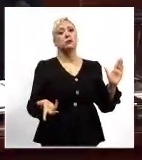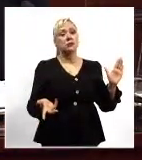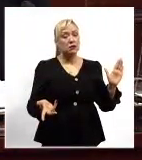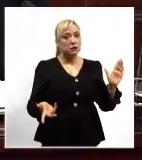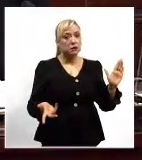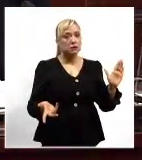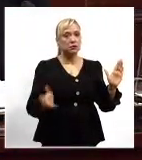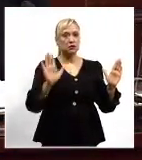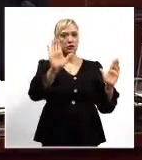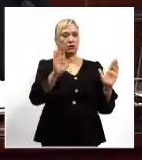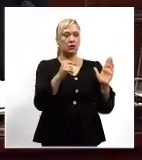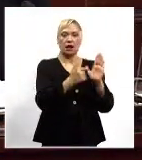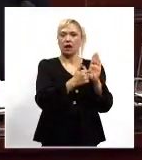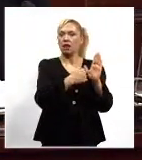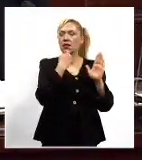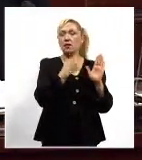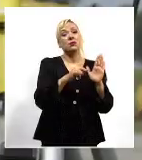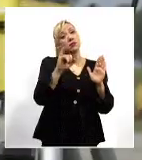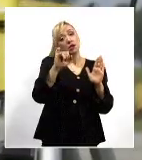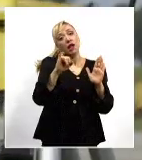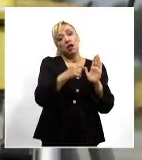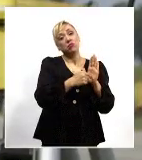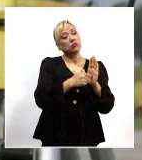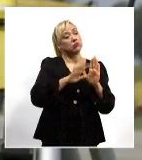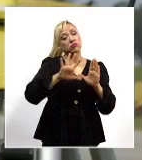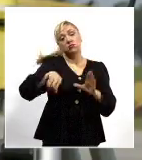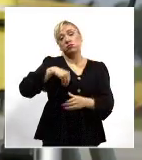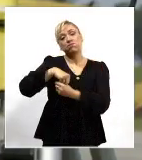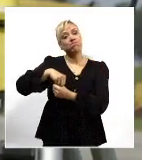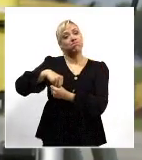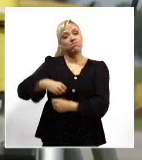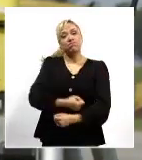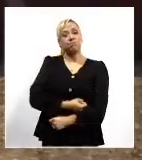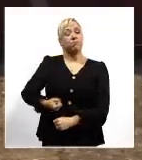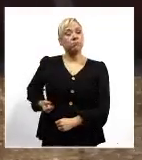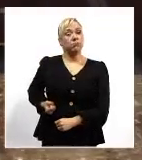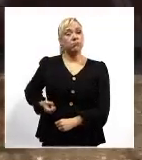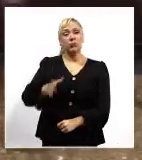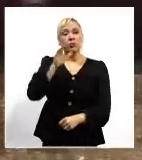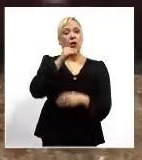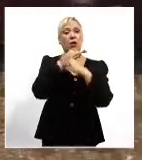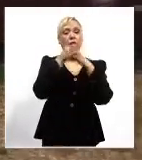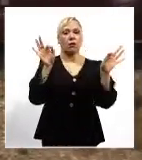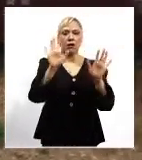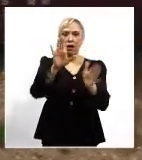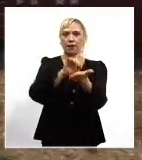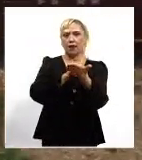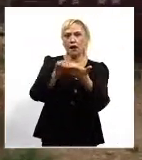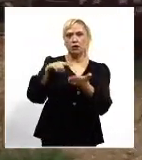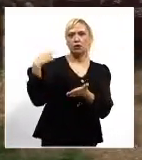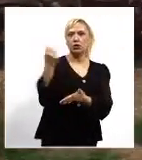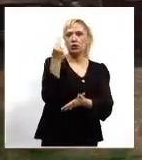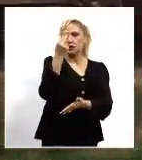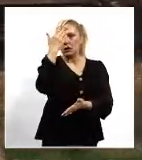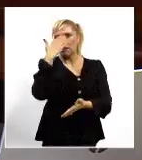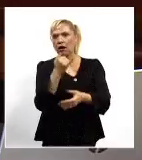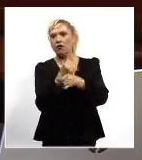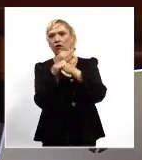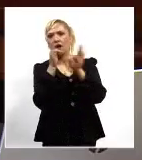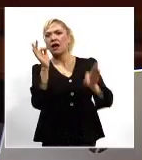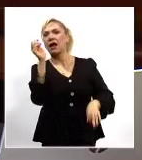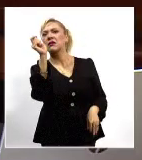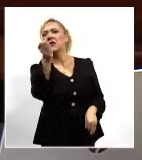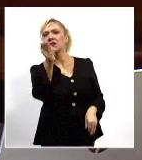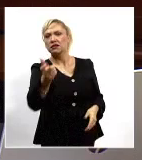permitía reservar la información de esas obras, circunstancia que restringía el ejercicio del derecho de acceso a la información.